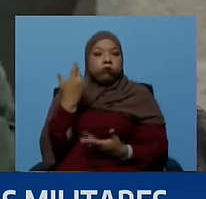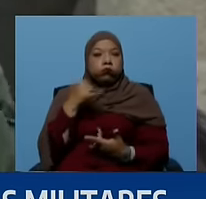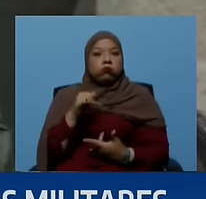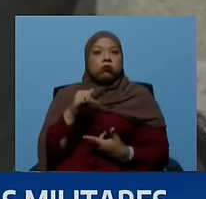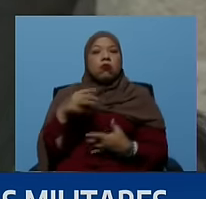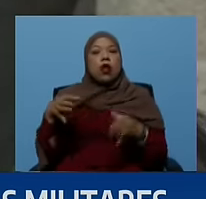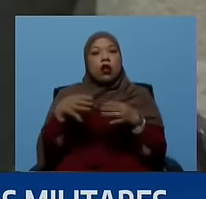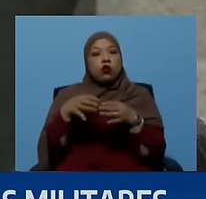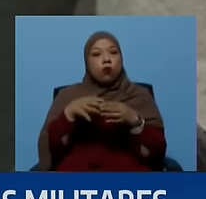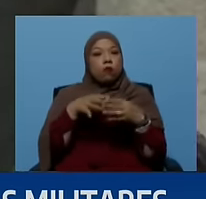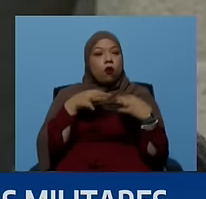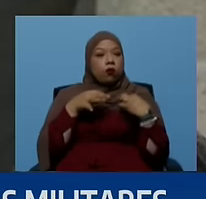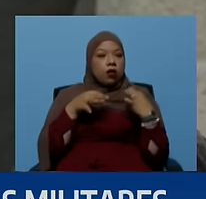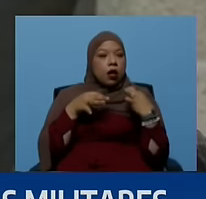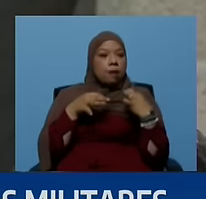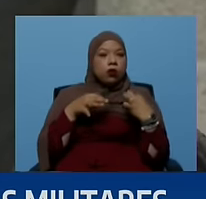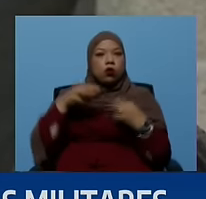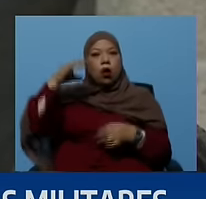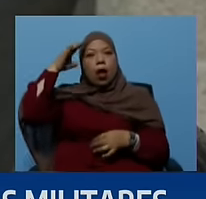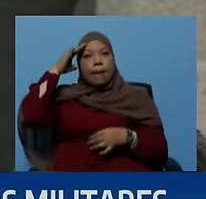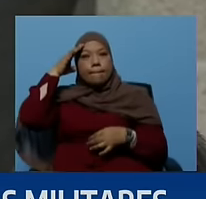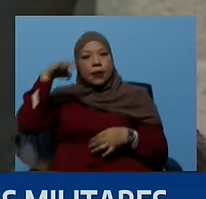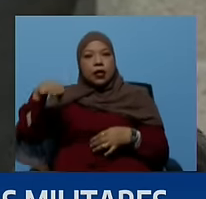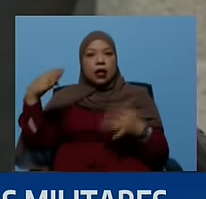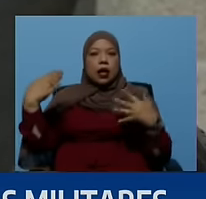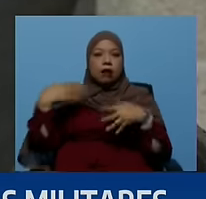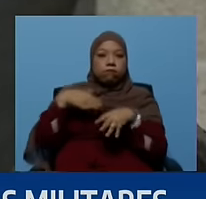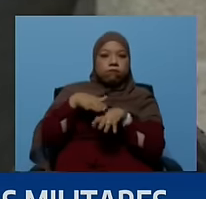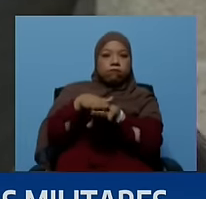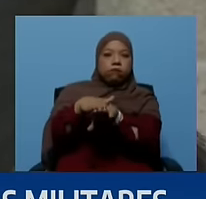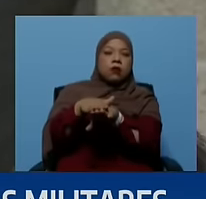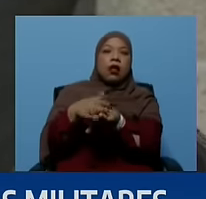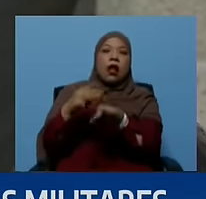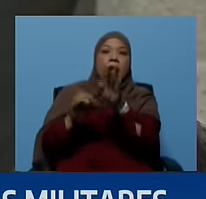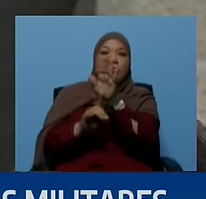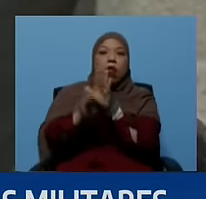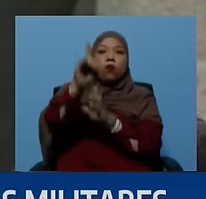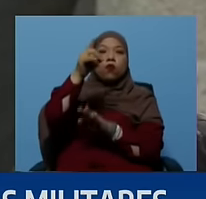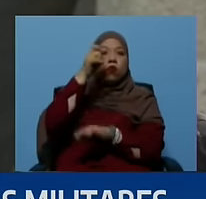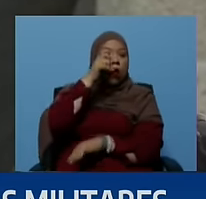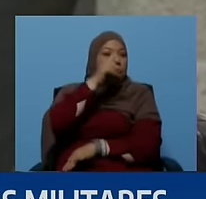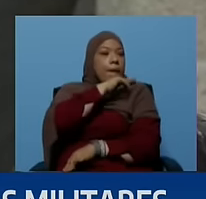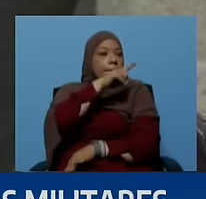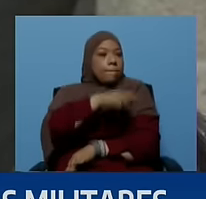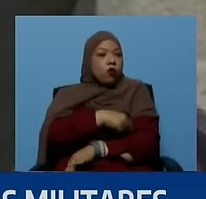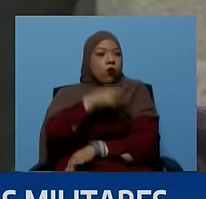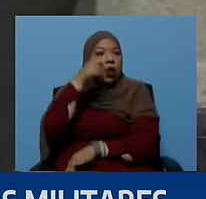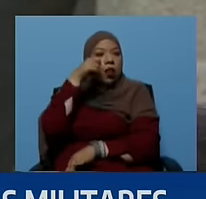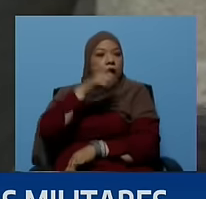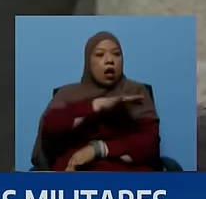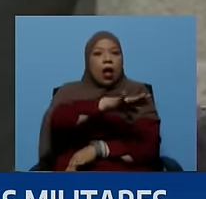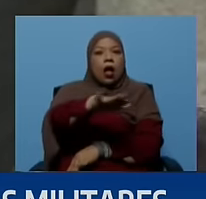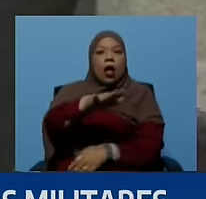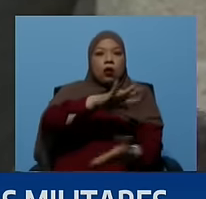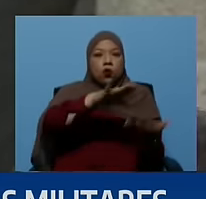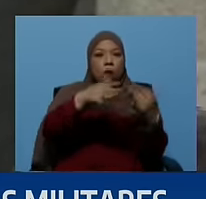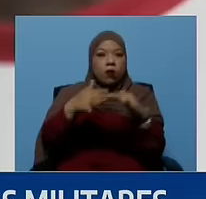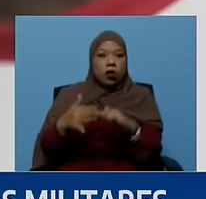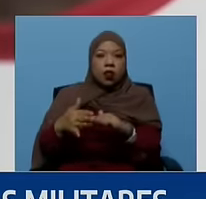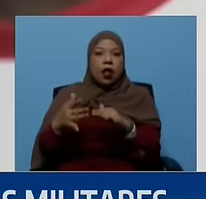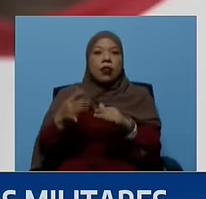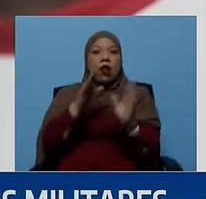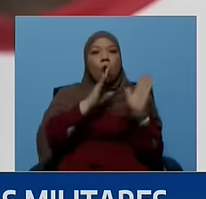la evolución del del poder popular organizado presidente